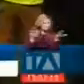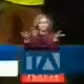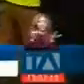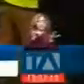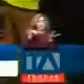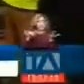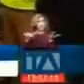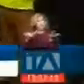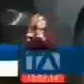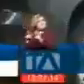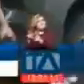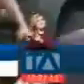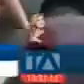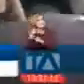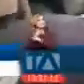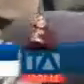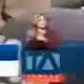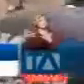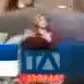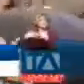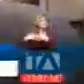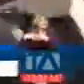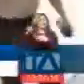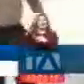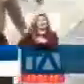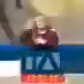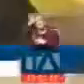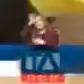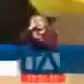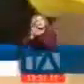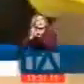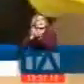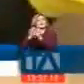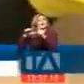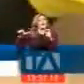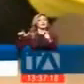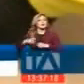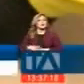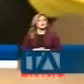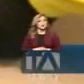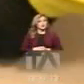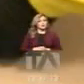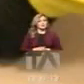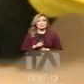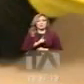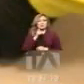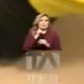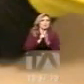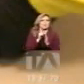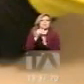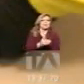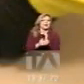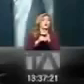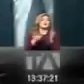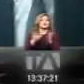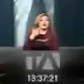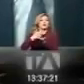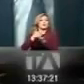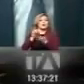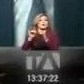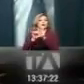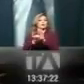Teodoro Maldonado Carbo. Aunque en contra del ex primer mandatario, únicamente se formuló cargos por el delito de tráfico ilícito de armas. Mientras